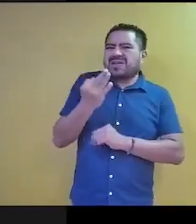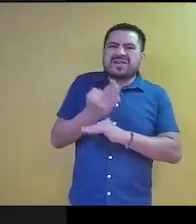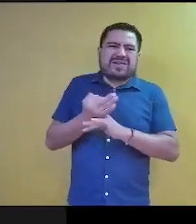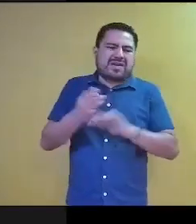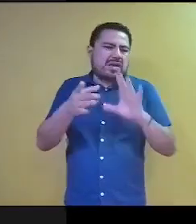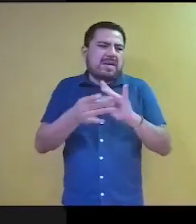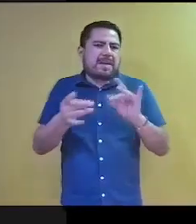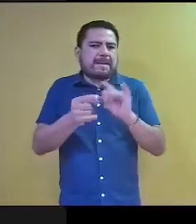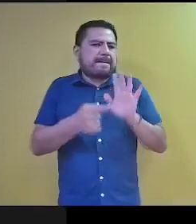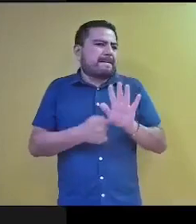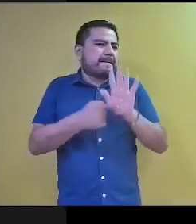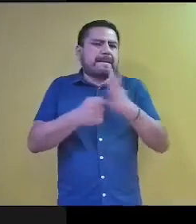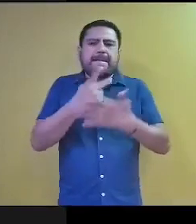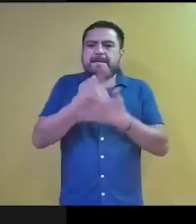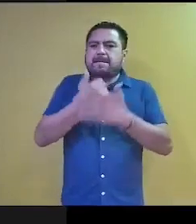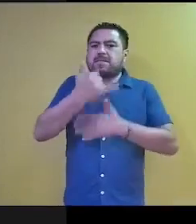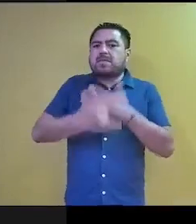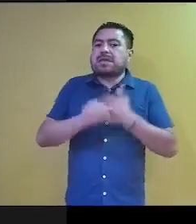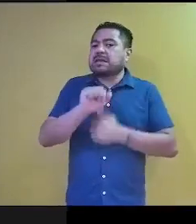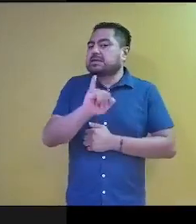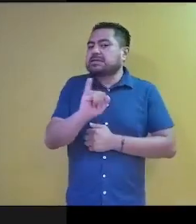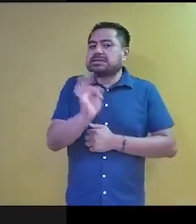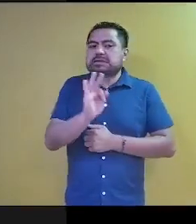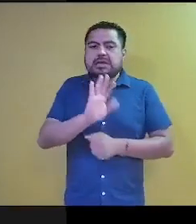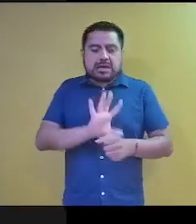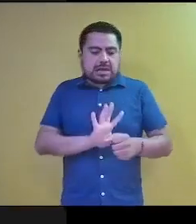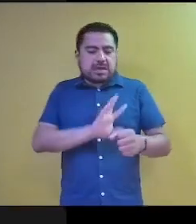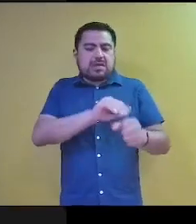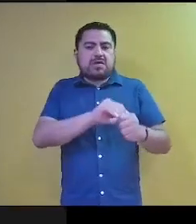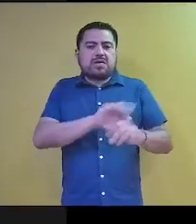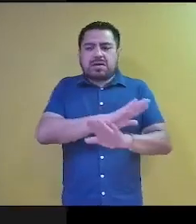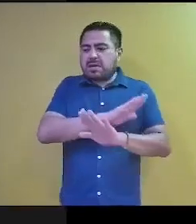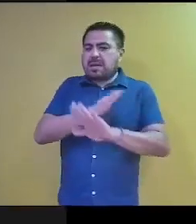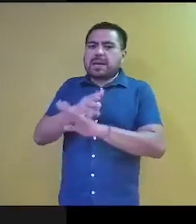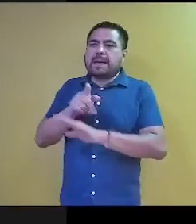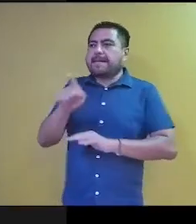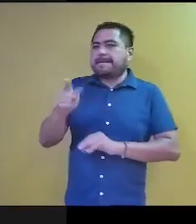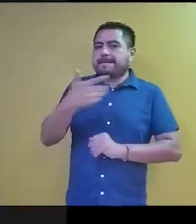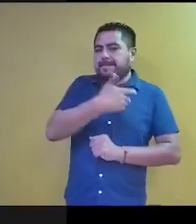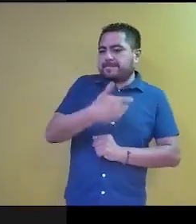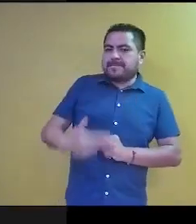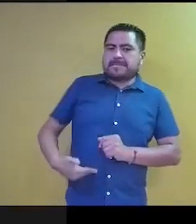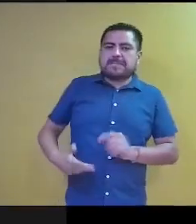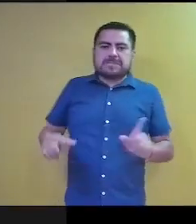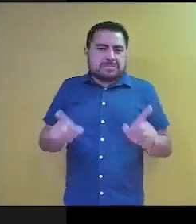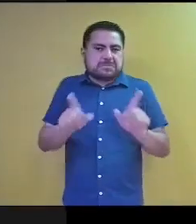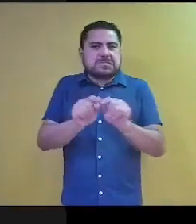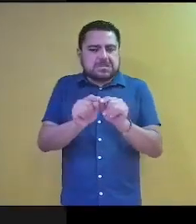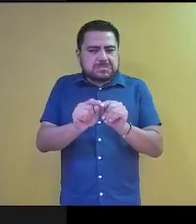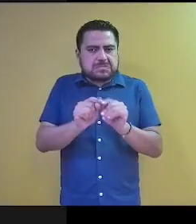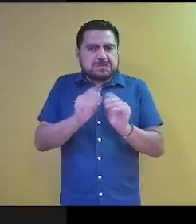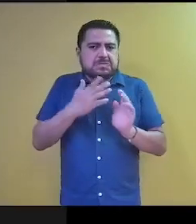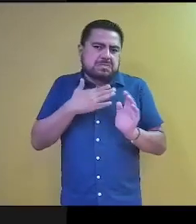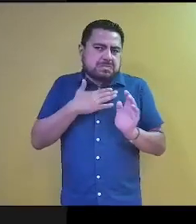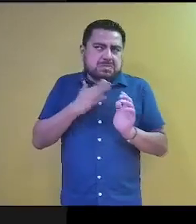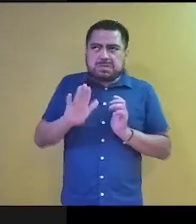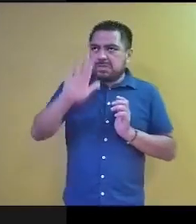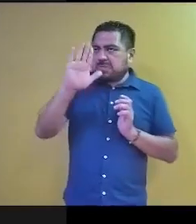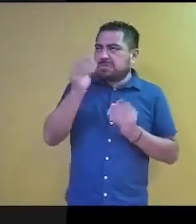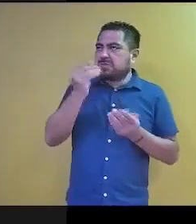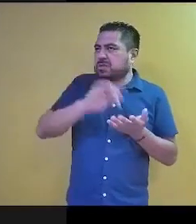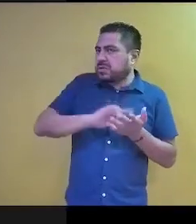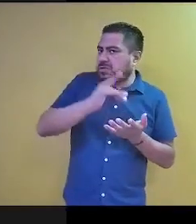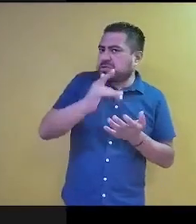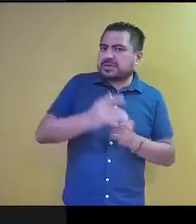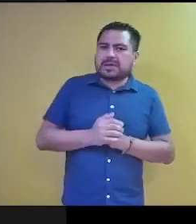el proyecto si incluimos la sanción que propone la presidenta. Sería cuanto por mi parte. Muchas